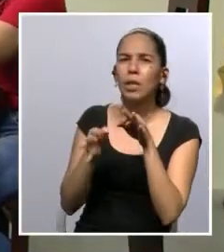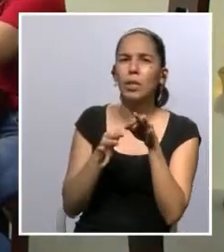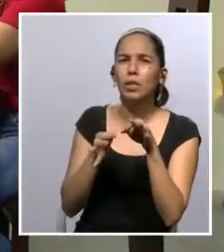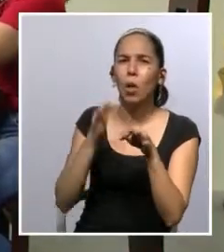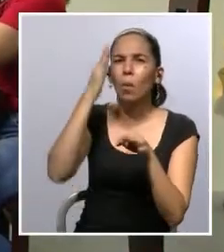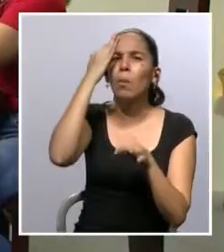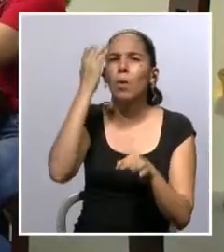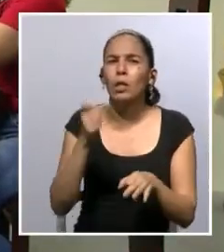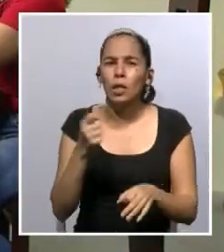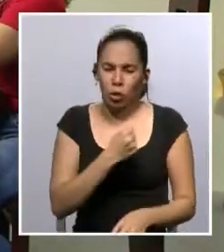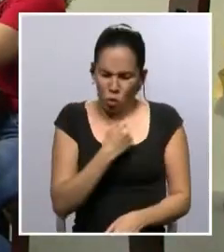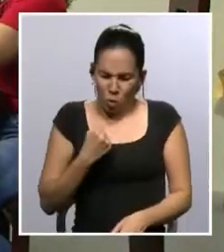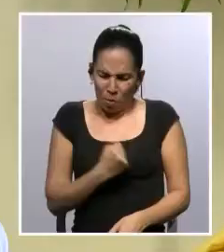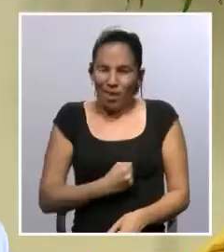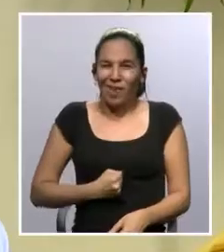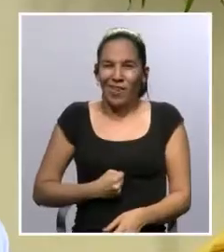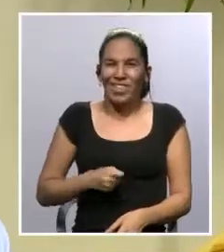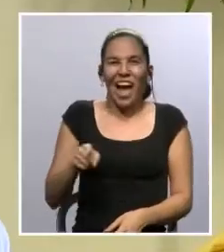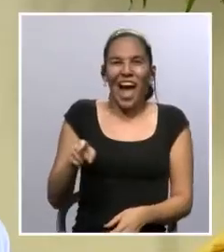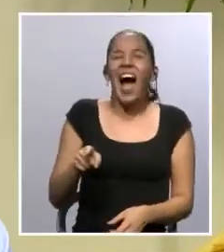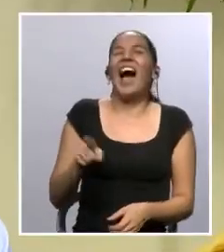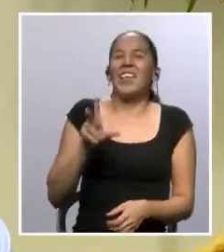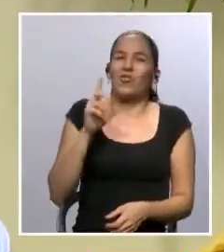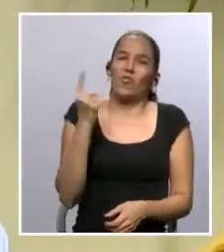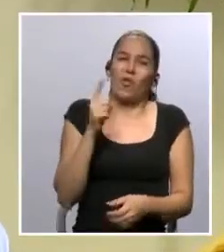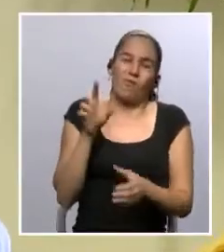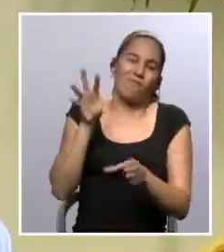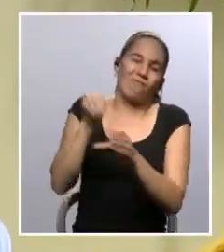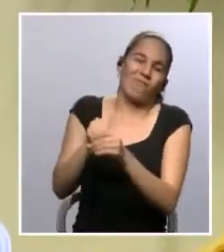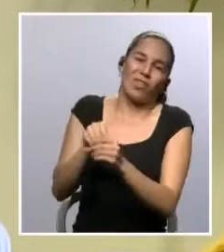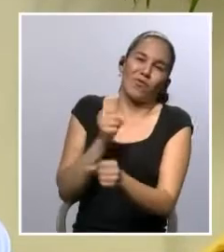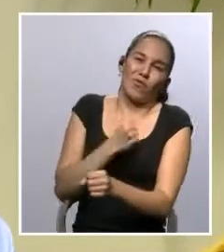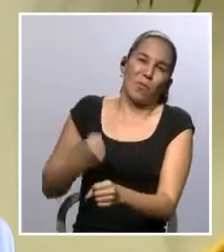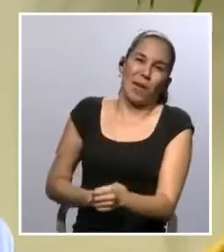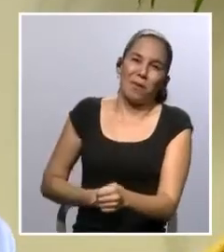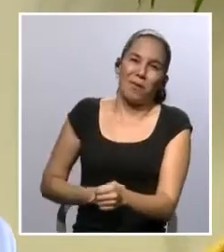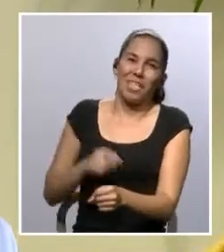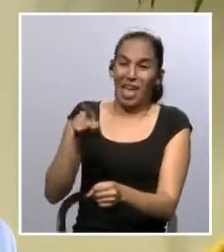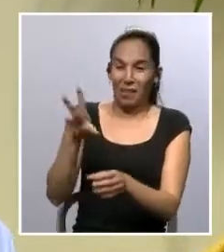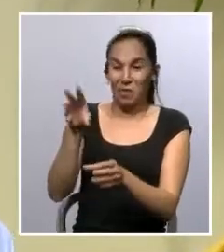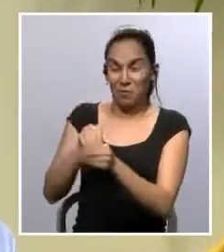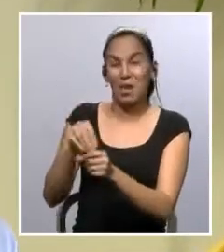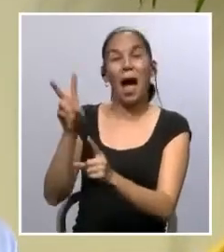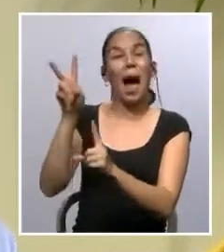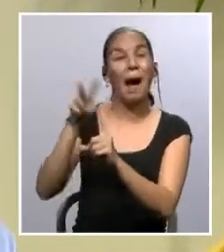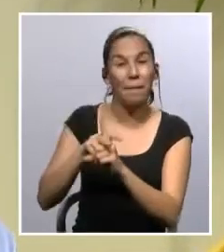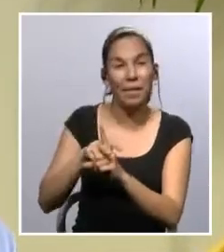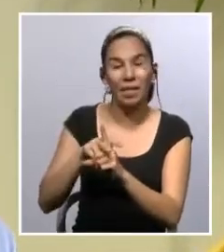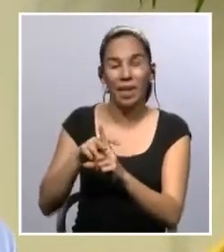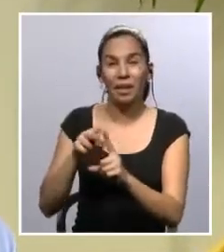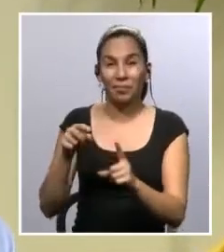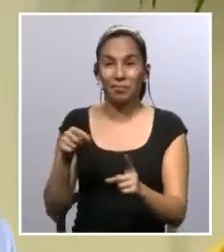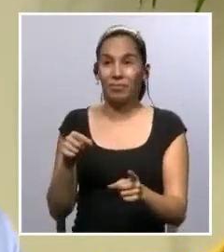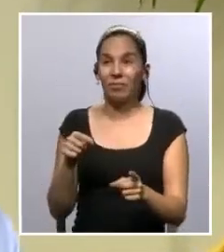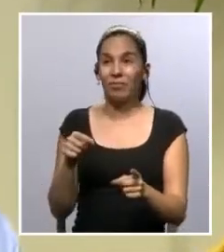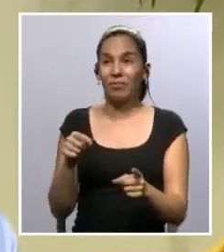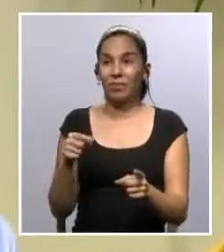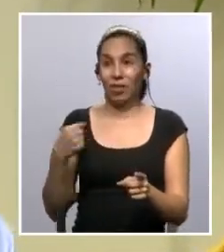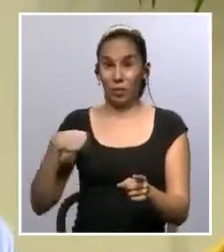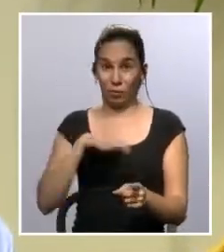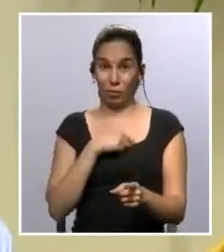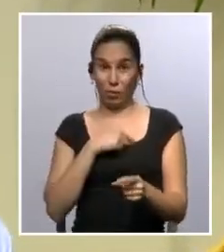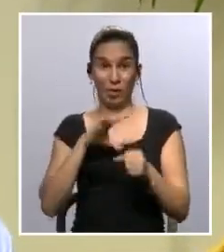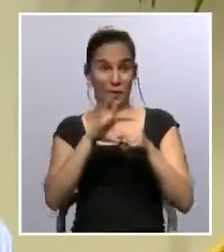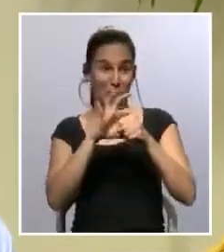los superhéroes son superhéroes y por qué se les aplica esos superhéroes, pues, en nuestra parte, en nuestro